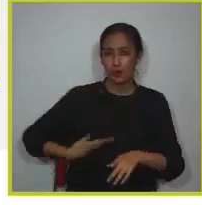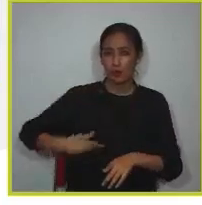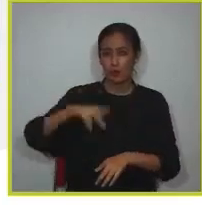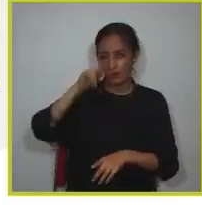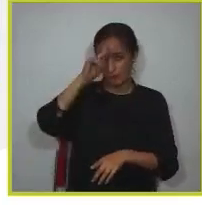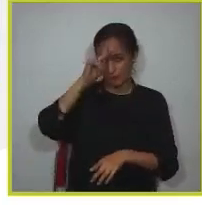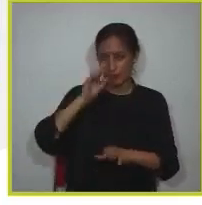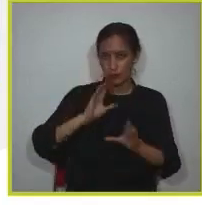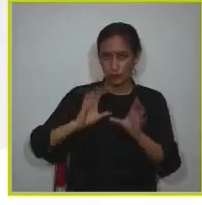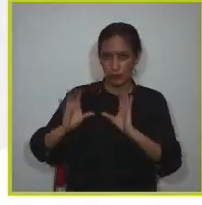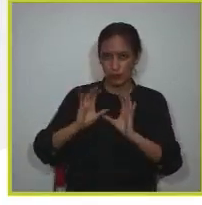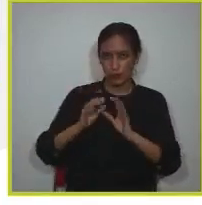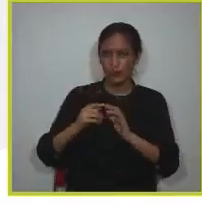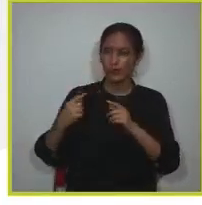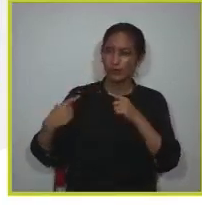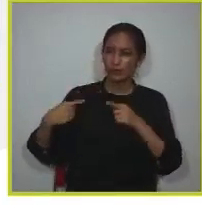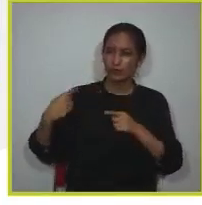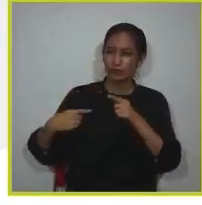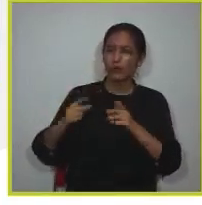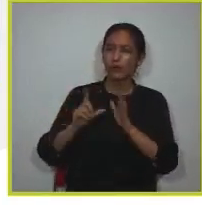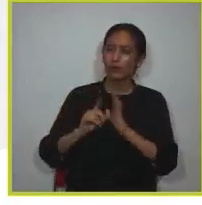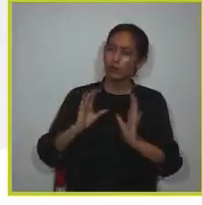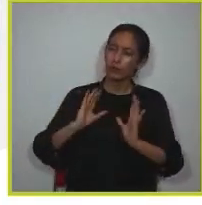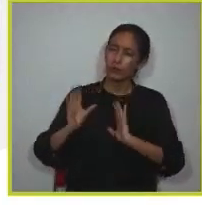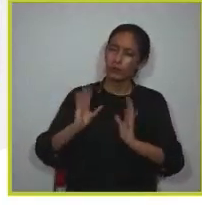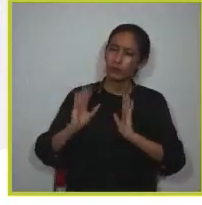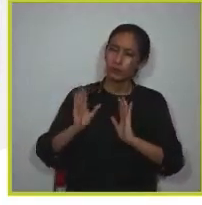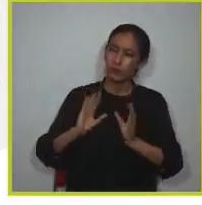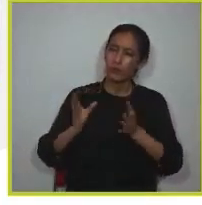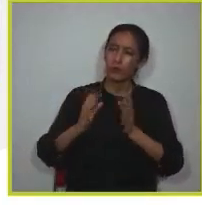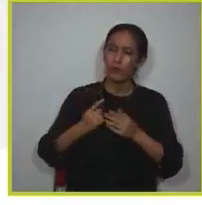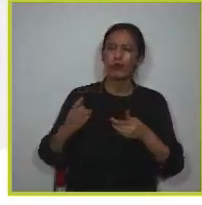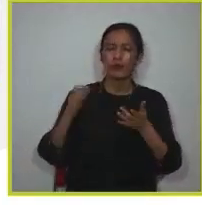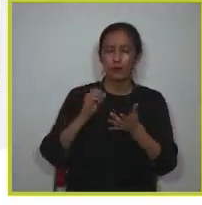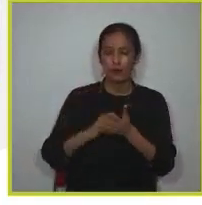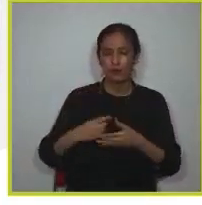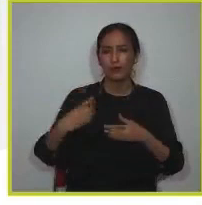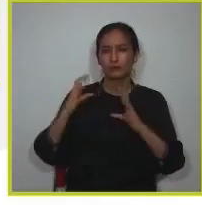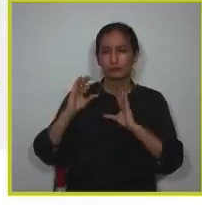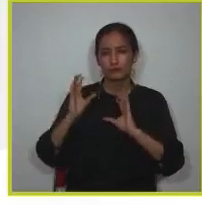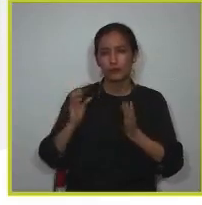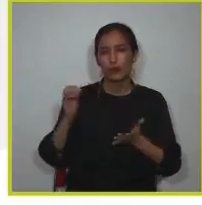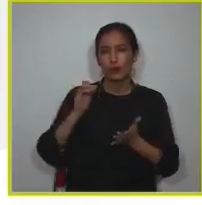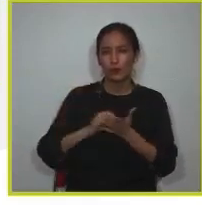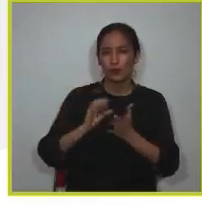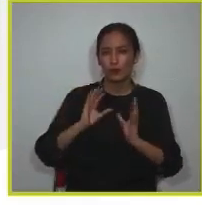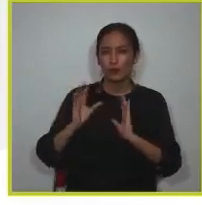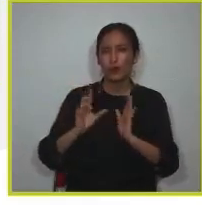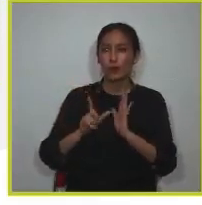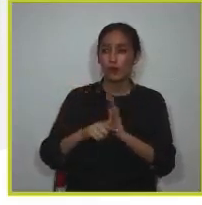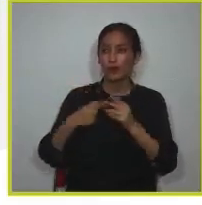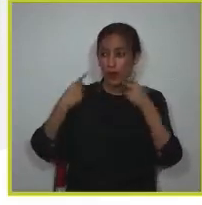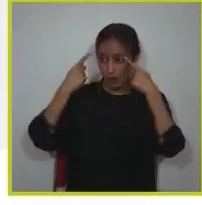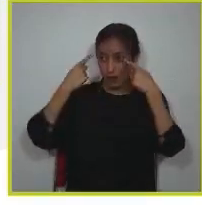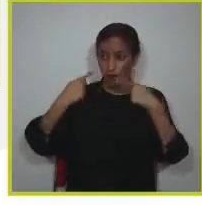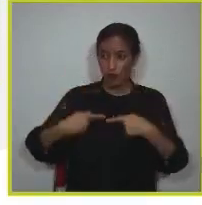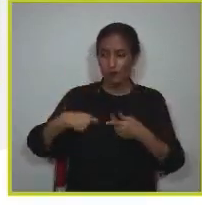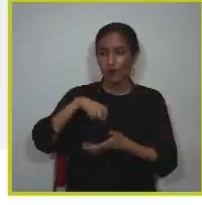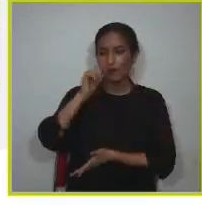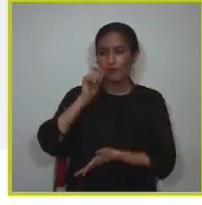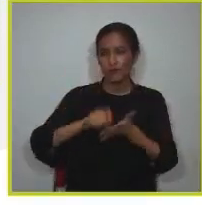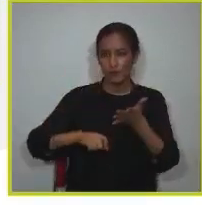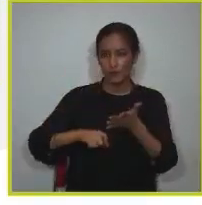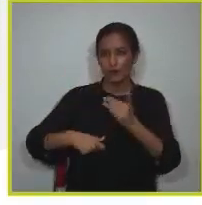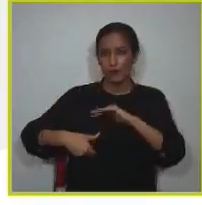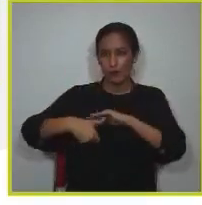producto de estos conflictos y largos procesos de negociación se logró la firma del acta de Lima el año